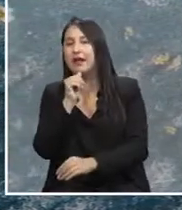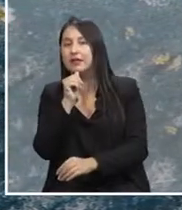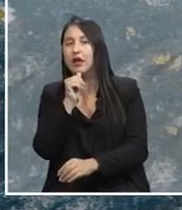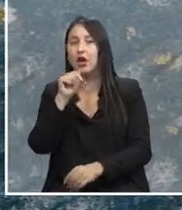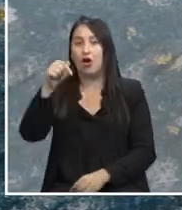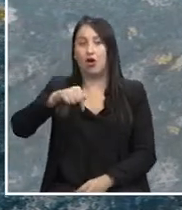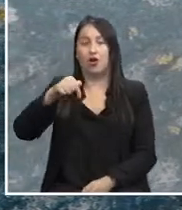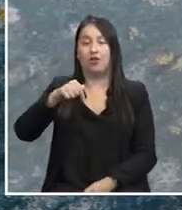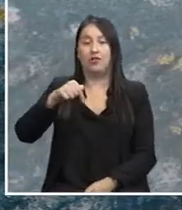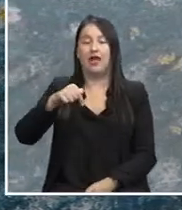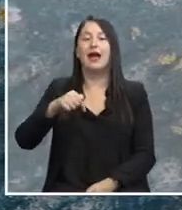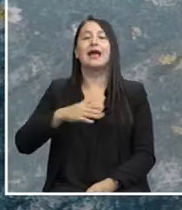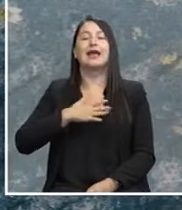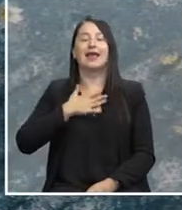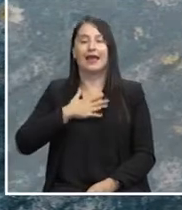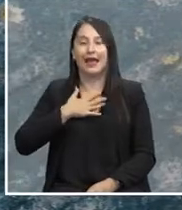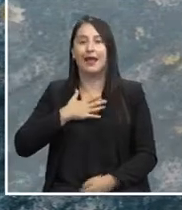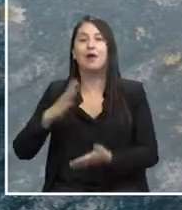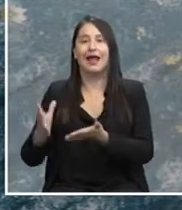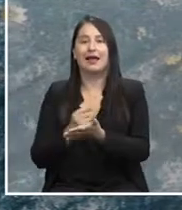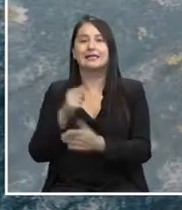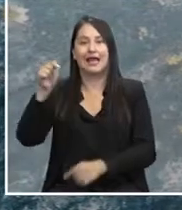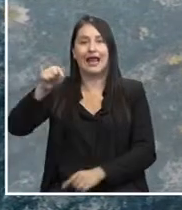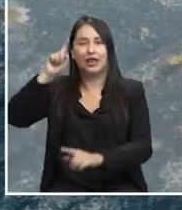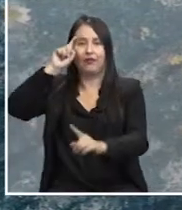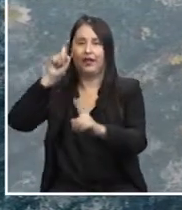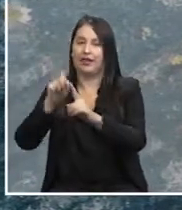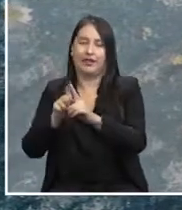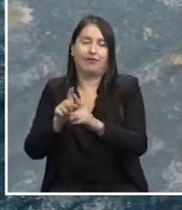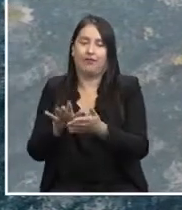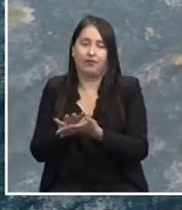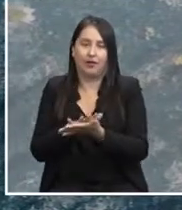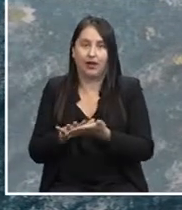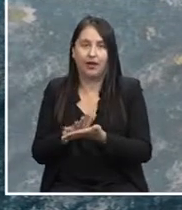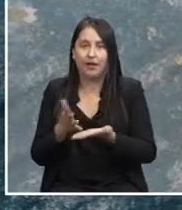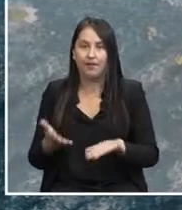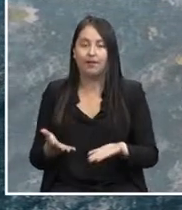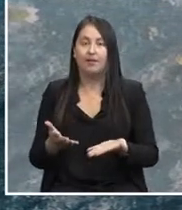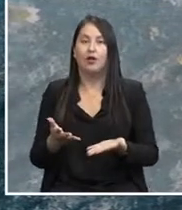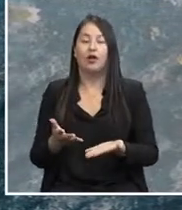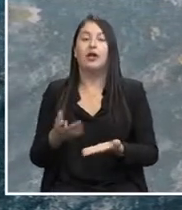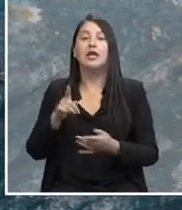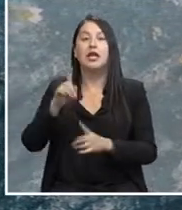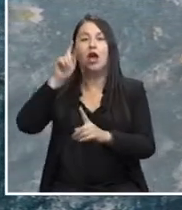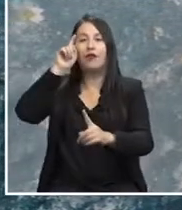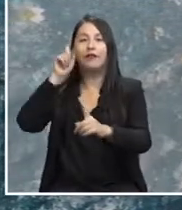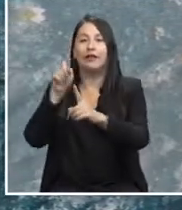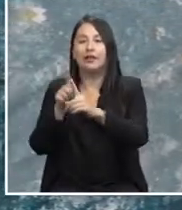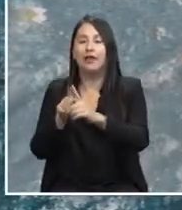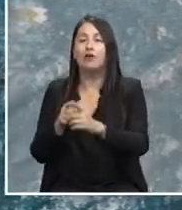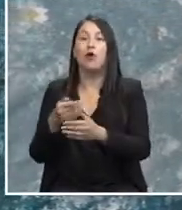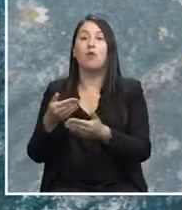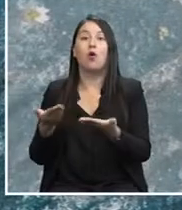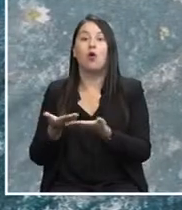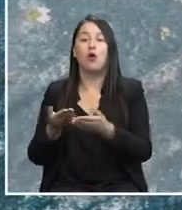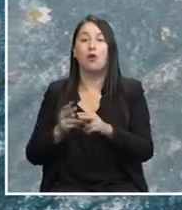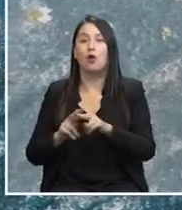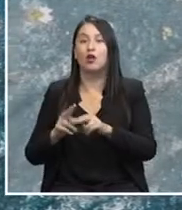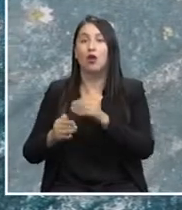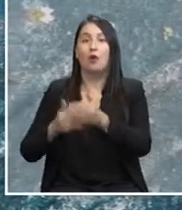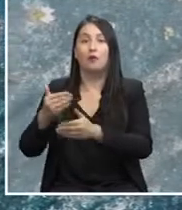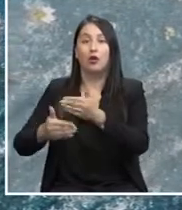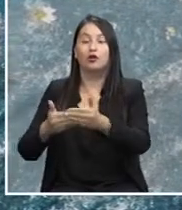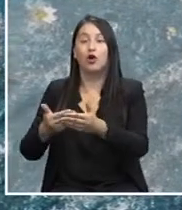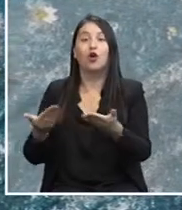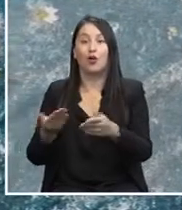de la noche a la mañana queremos alcanzar este objetivo, y en vez de ponernos el objetivo en términos de producción, que es como lo ha hecho el gobierno